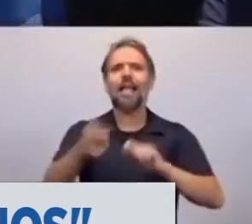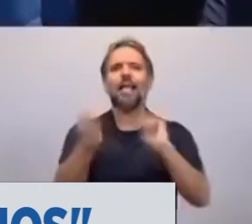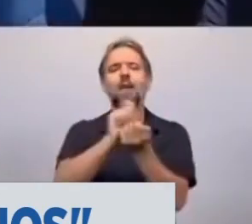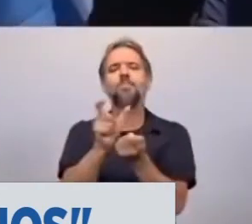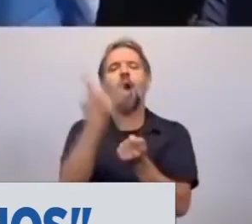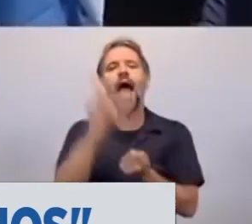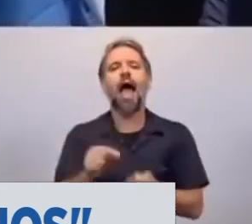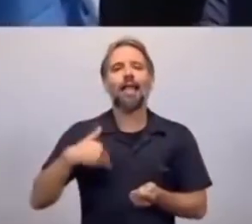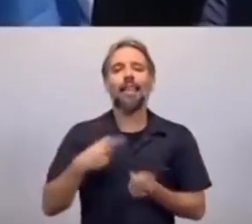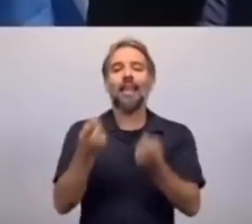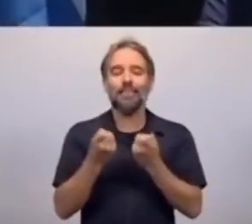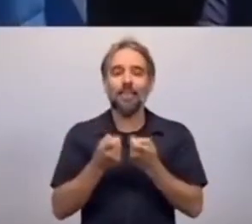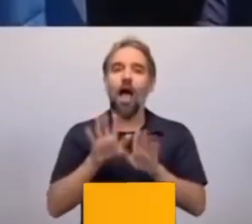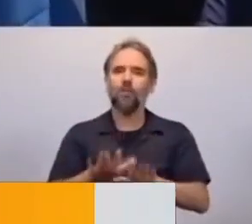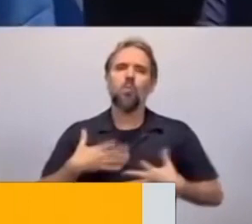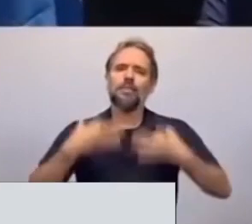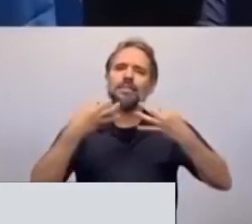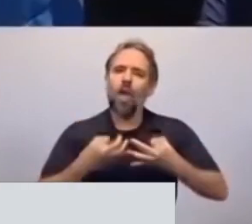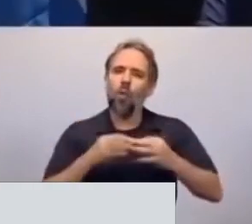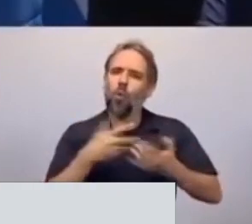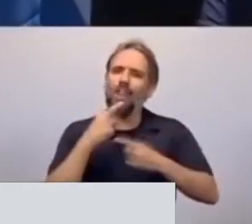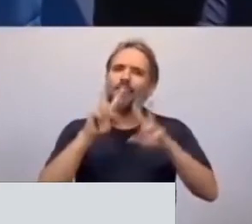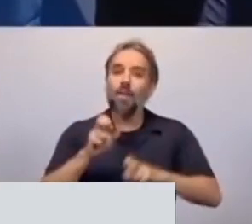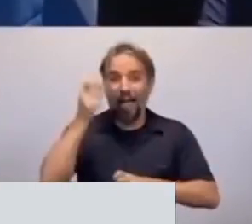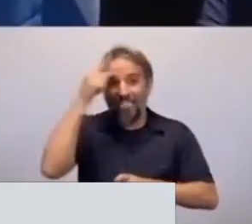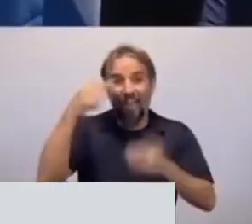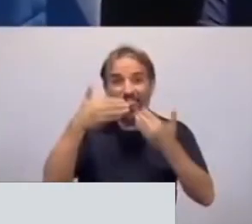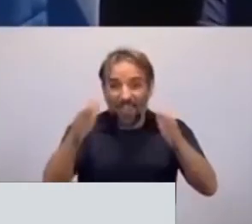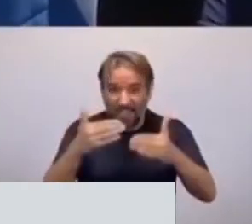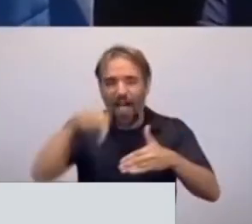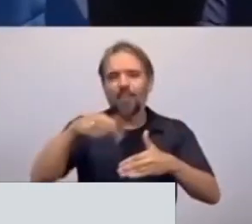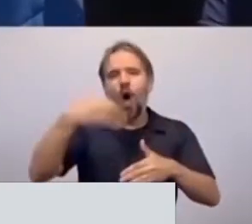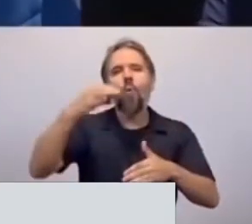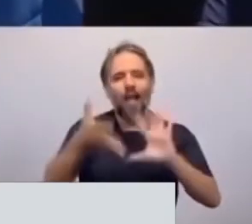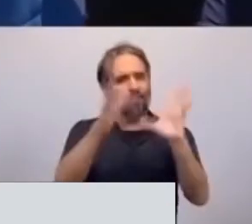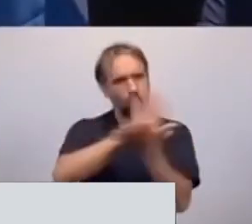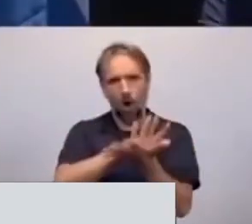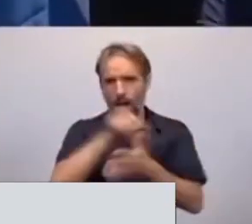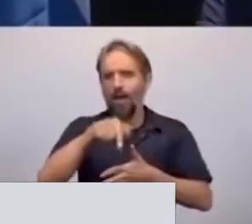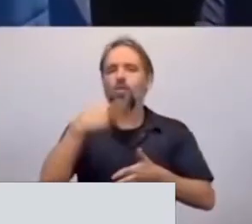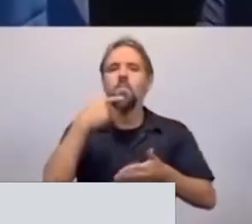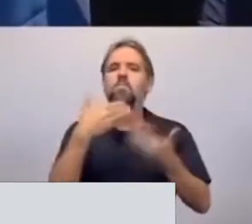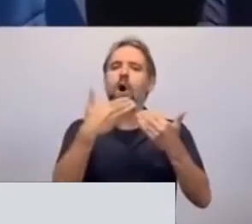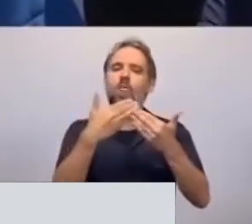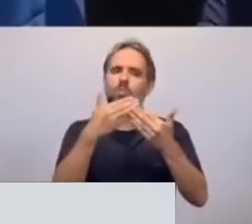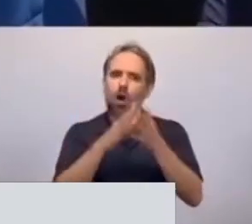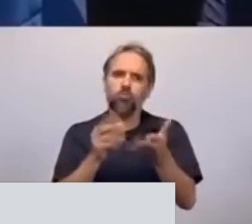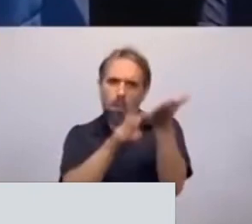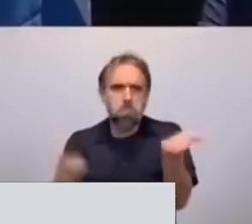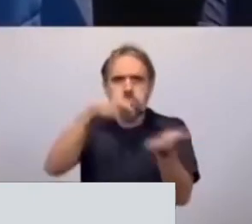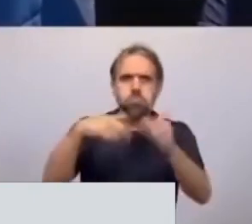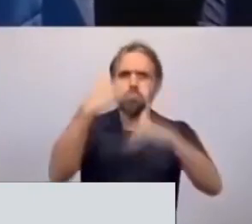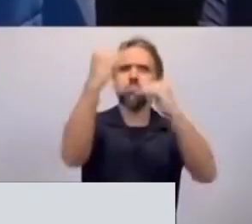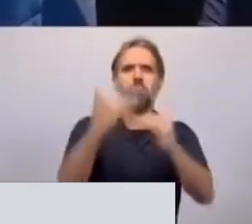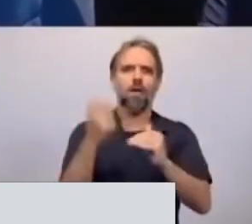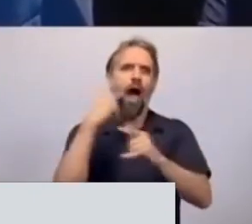país necesita, porque estamos seguros que abrazar las ideas de la libertad es la única manera en la que podremos salir del pozo en